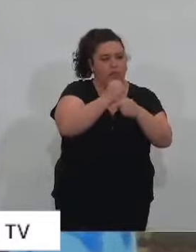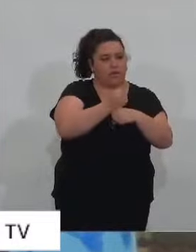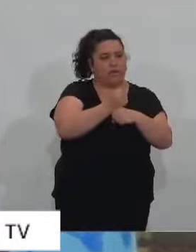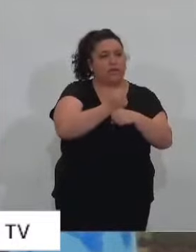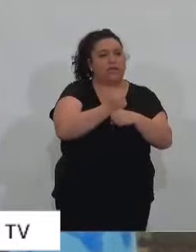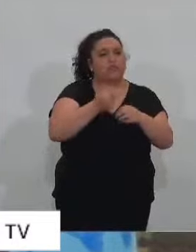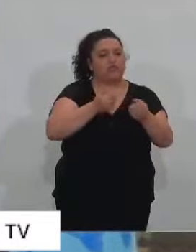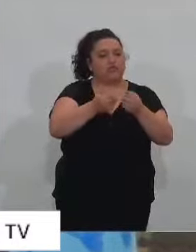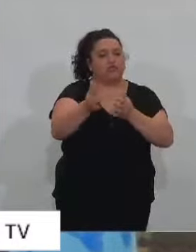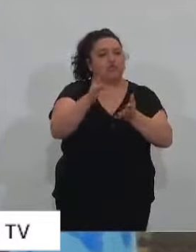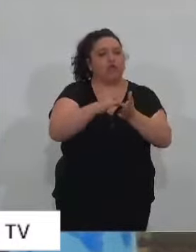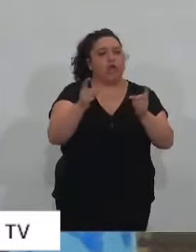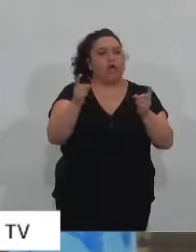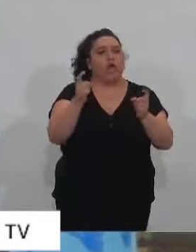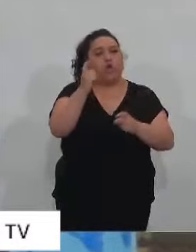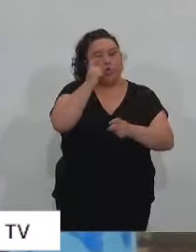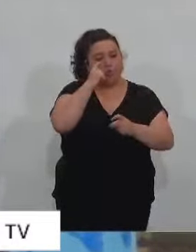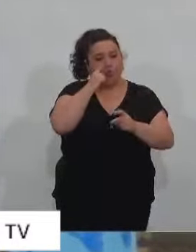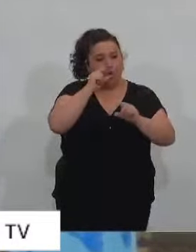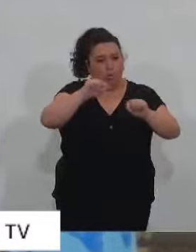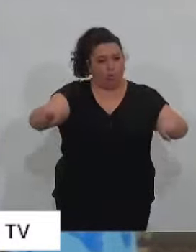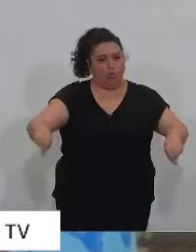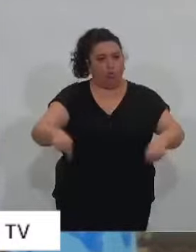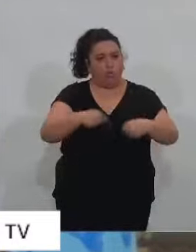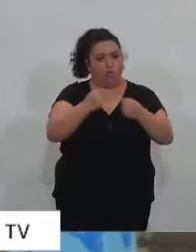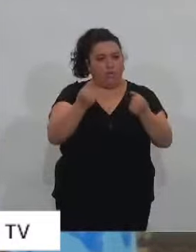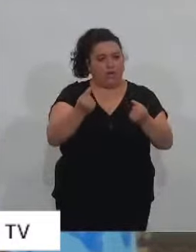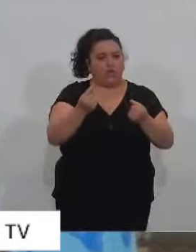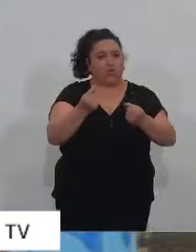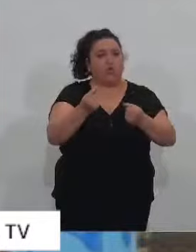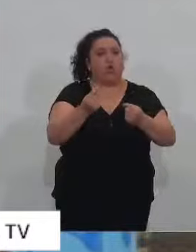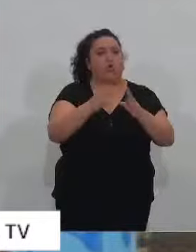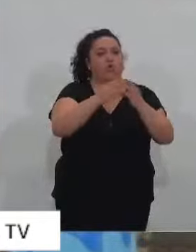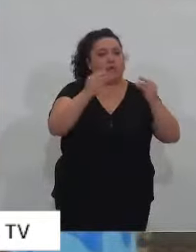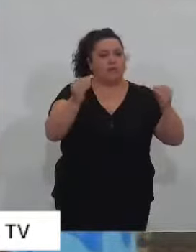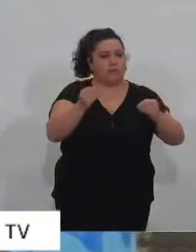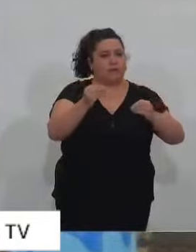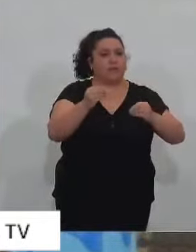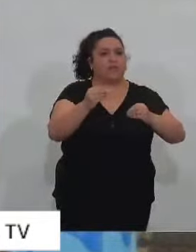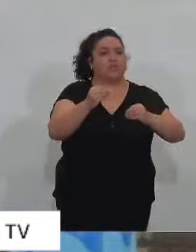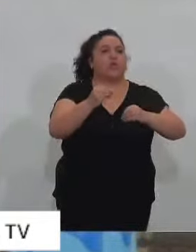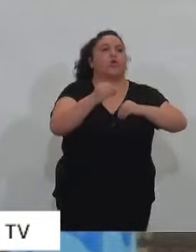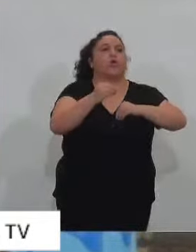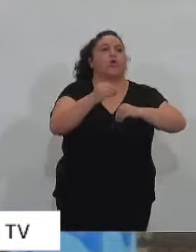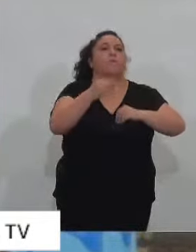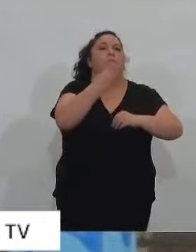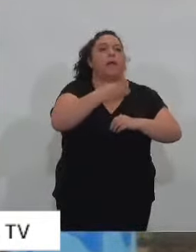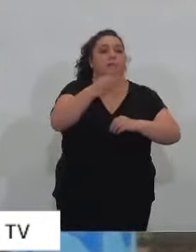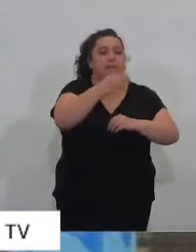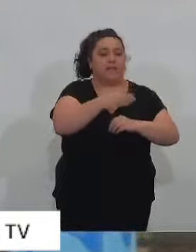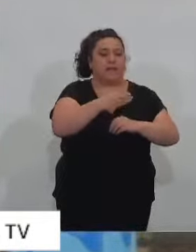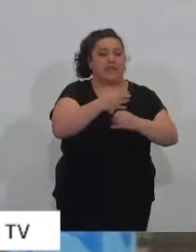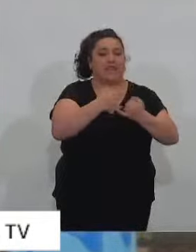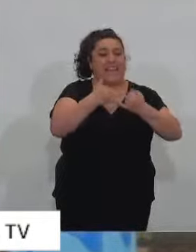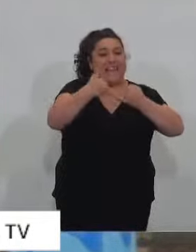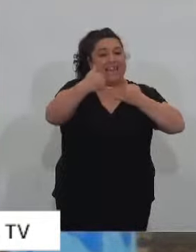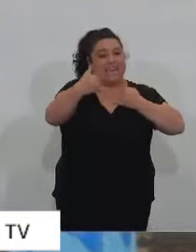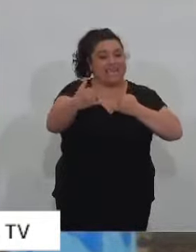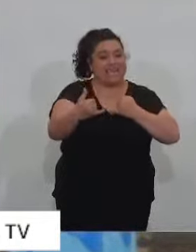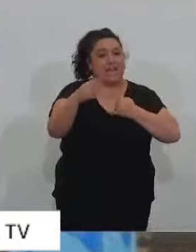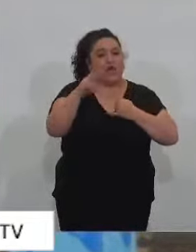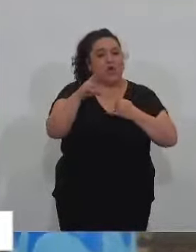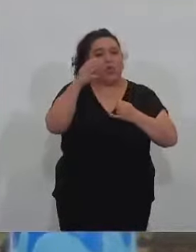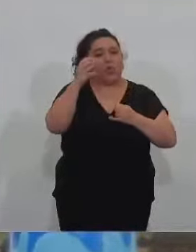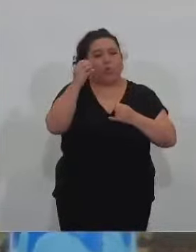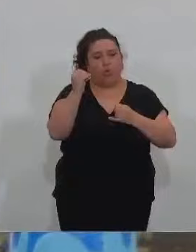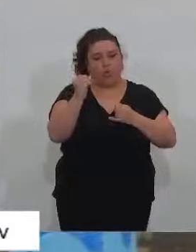Belmed, que está también en la UCO, que pertenece a la UCO, ¿no? Luego, la línea de colaboración con la UCO, además de estar bastante definida y consolidada, se